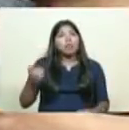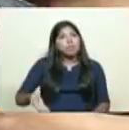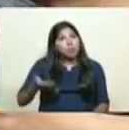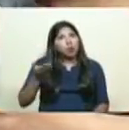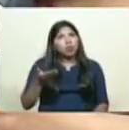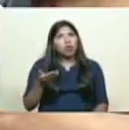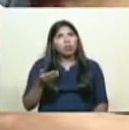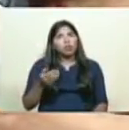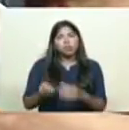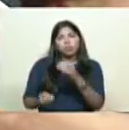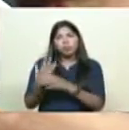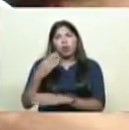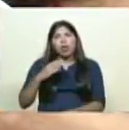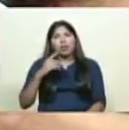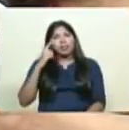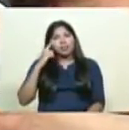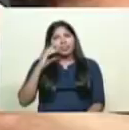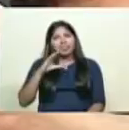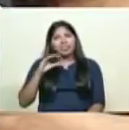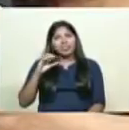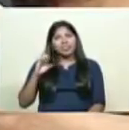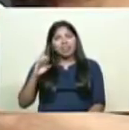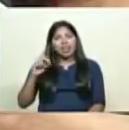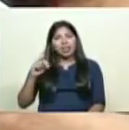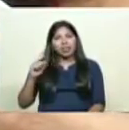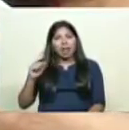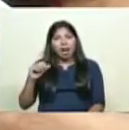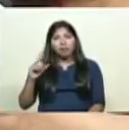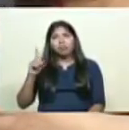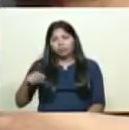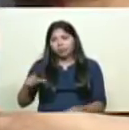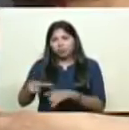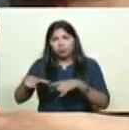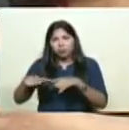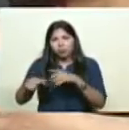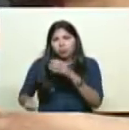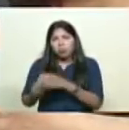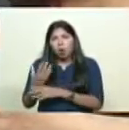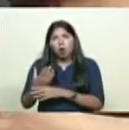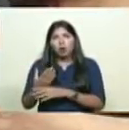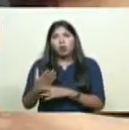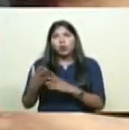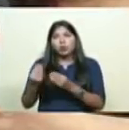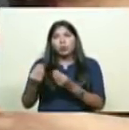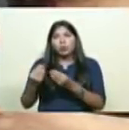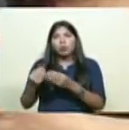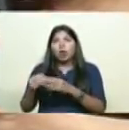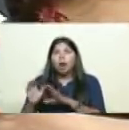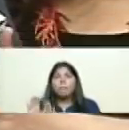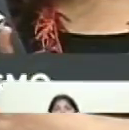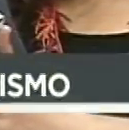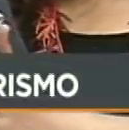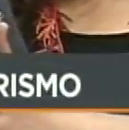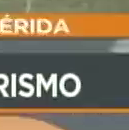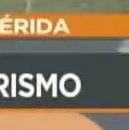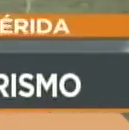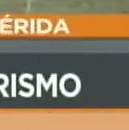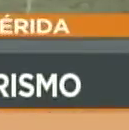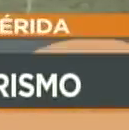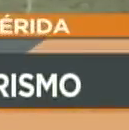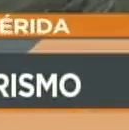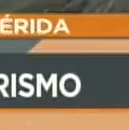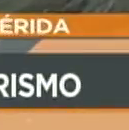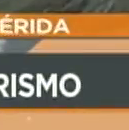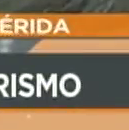creación del CENAC justamente, espacio que ha permitido el financiamiento de muchísimas películas durante todos estos